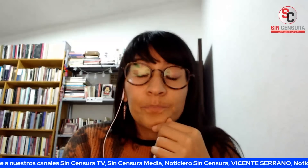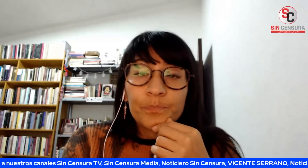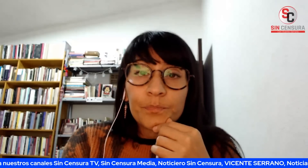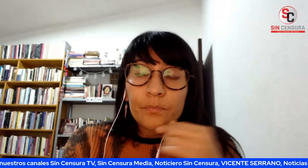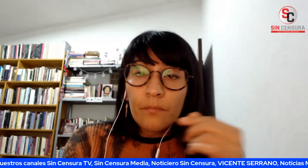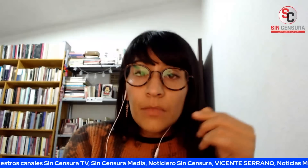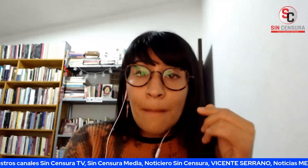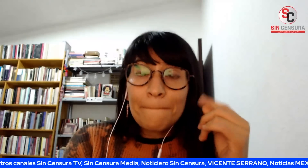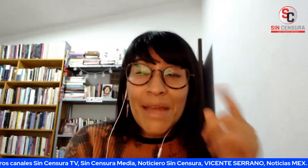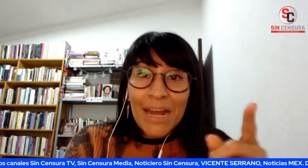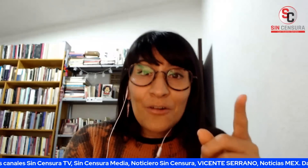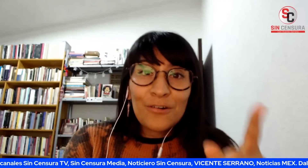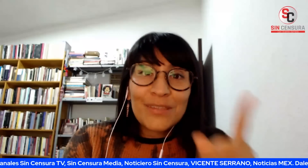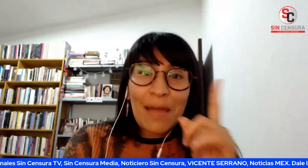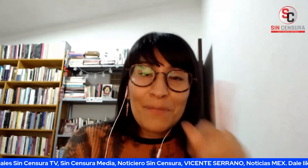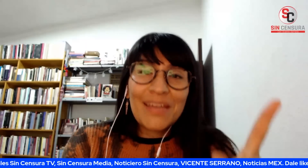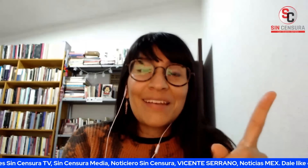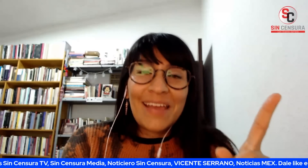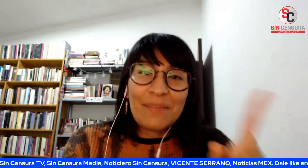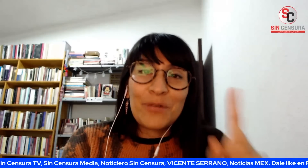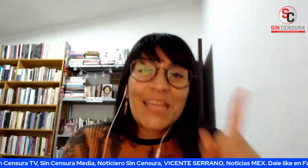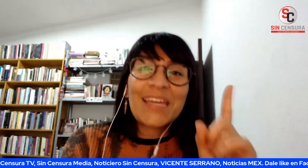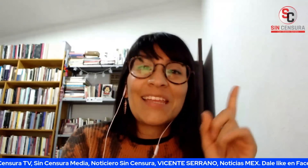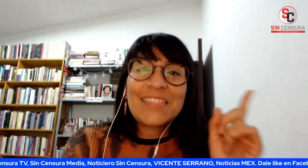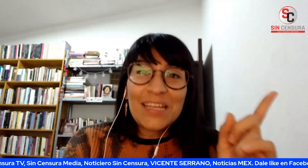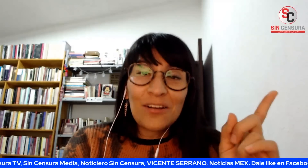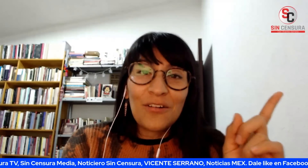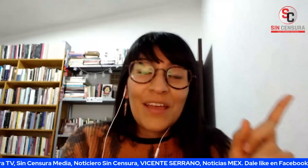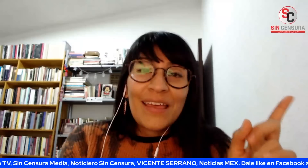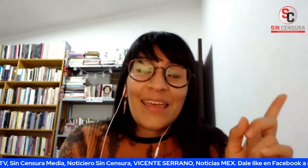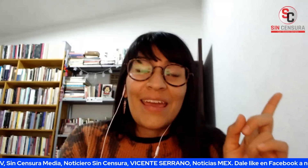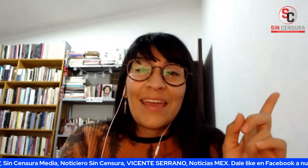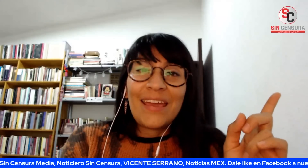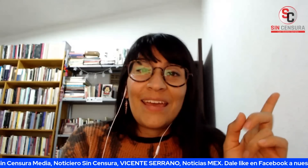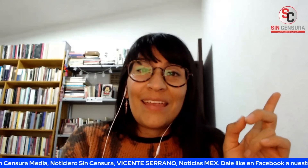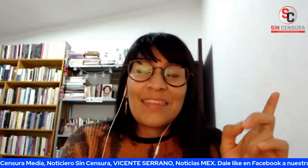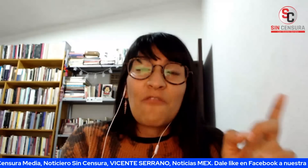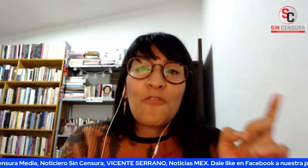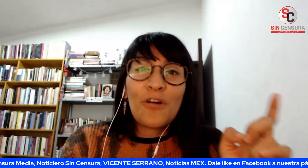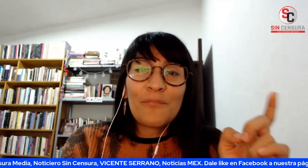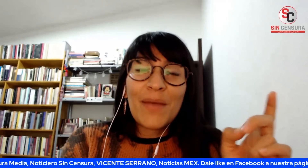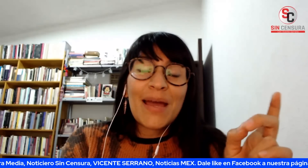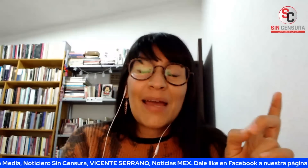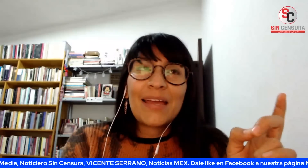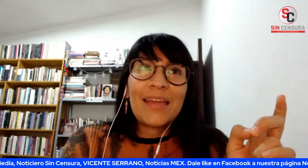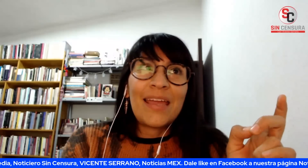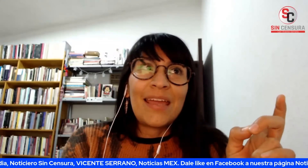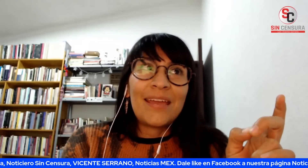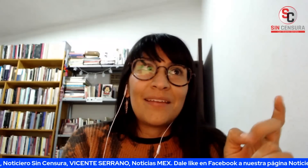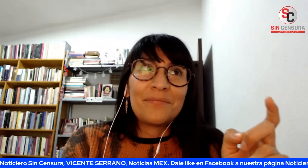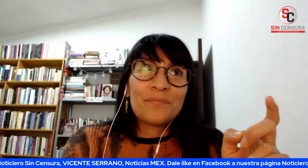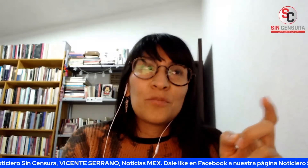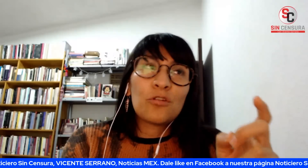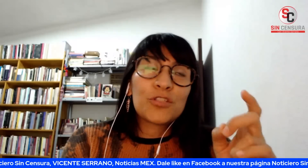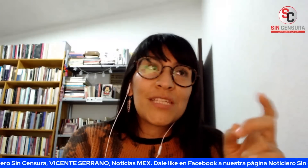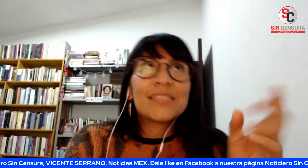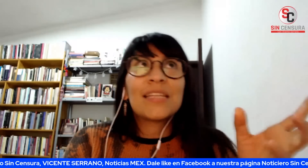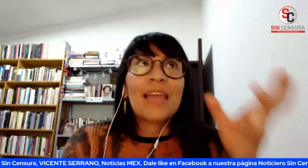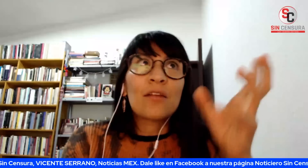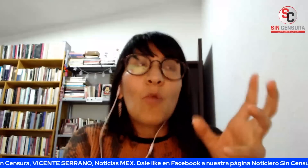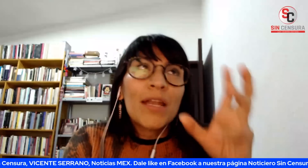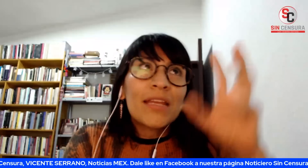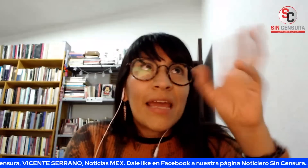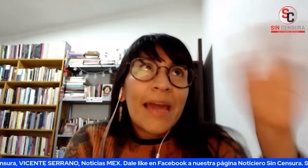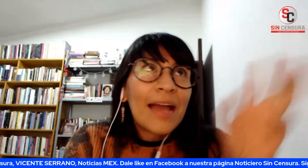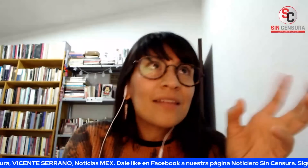platicar, pero también, pues hay que decirlo, de forma, no sé si